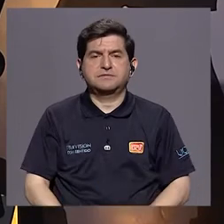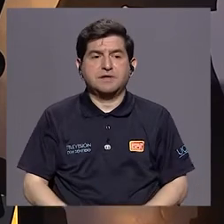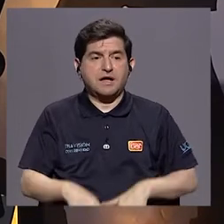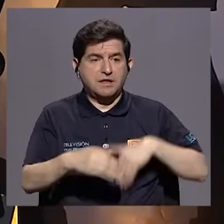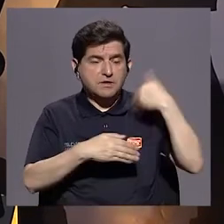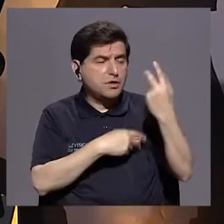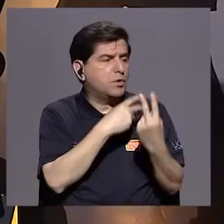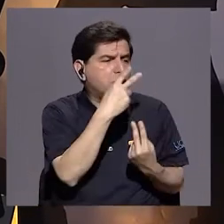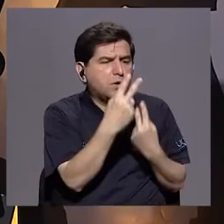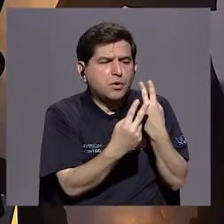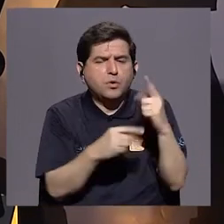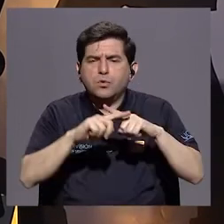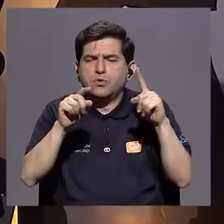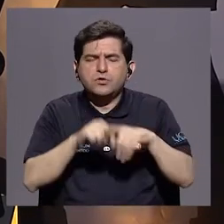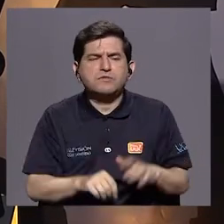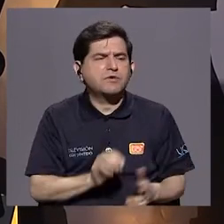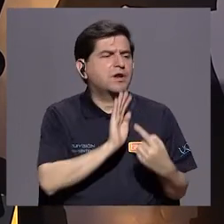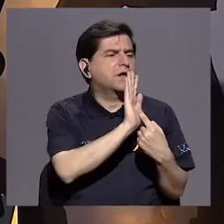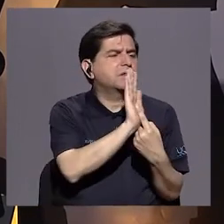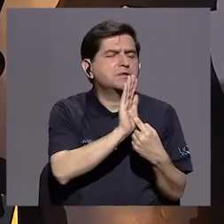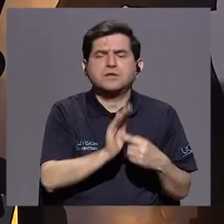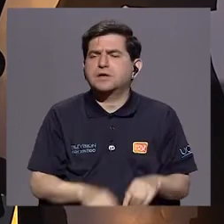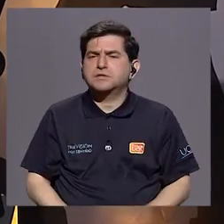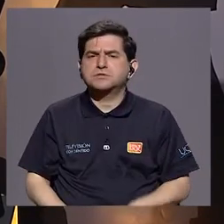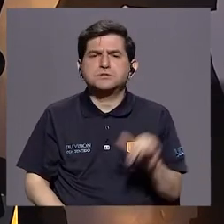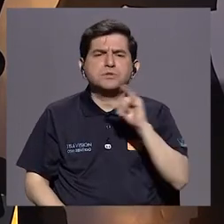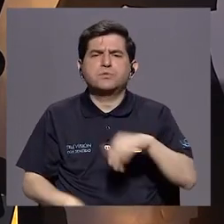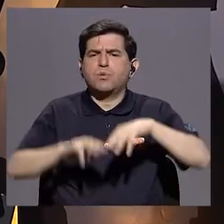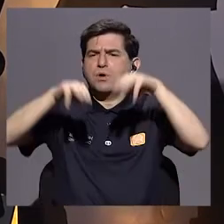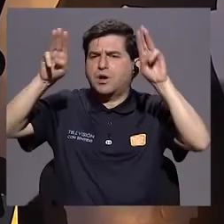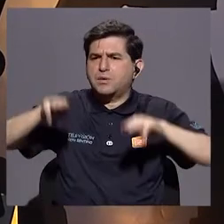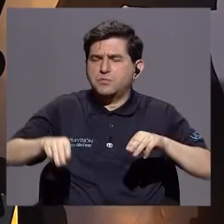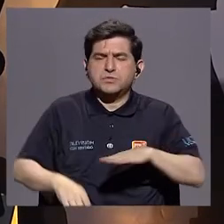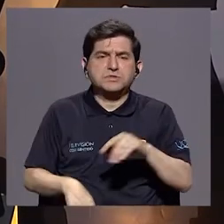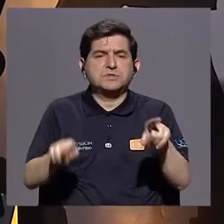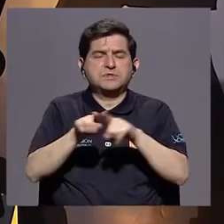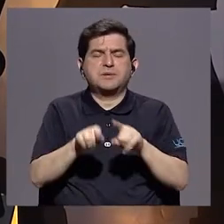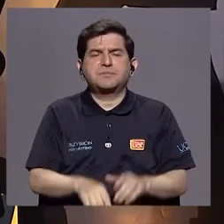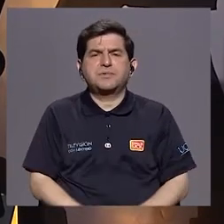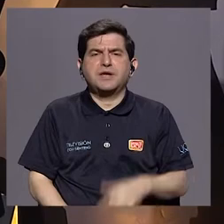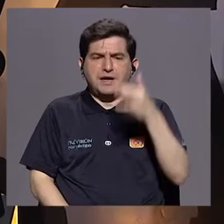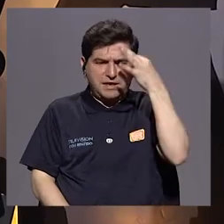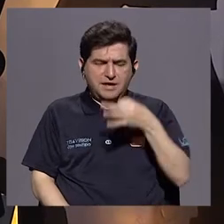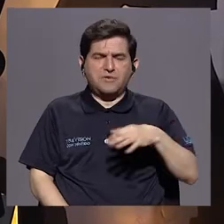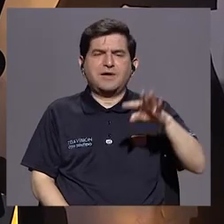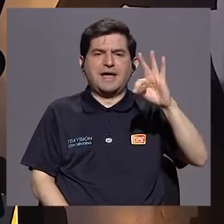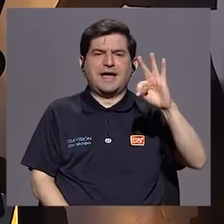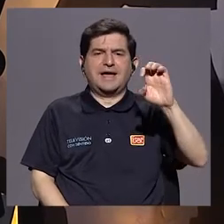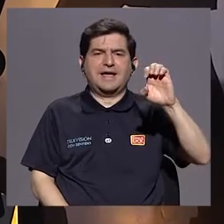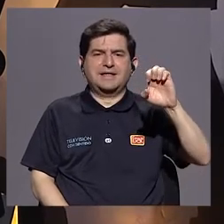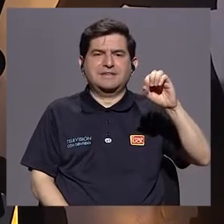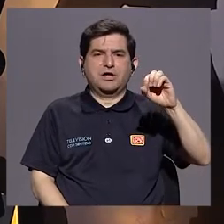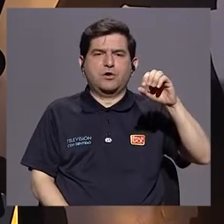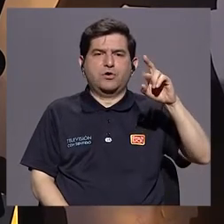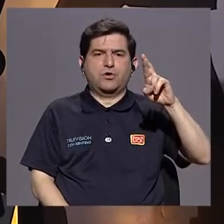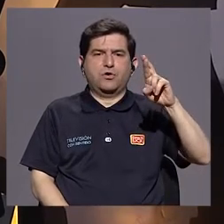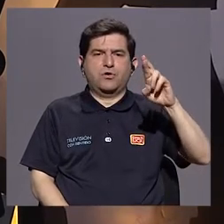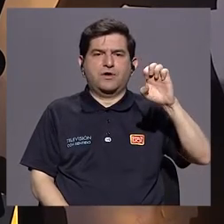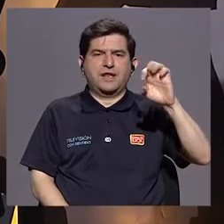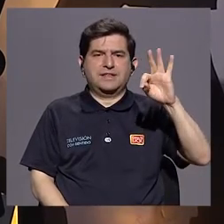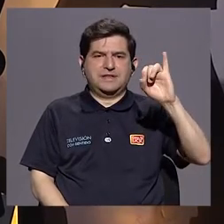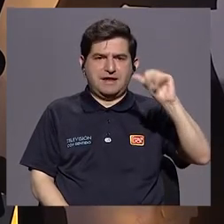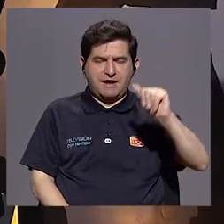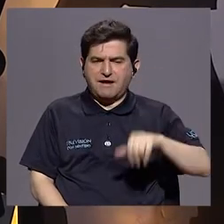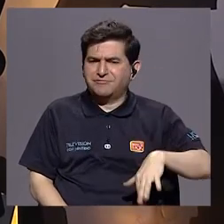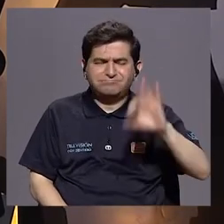después de hacer visitas a varias galerías y museos y sin más no me equivoco atlética también no